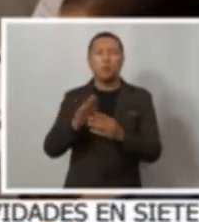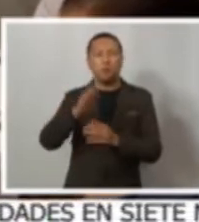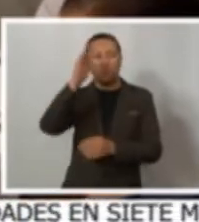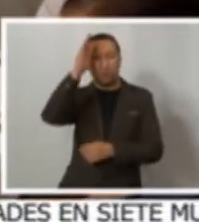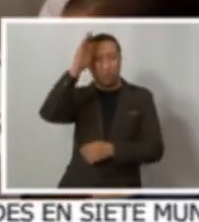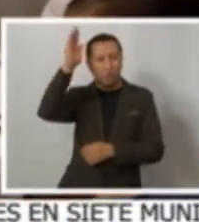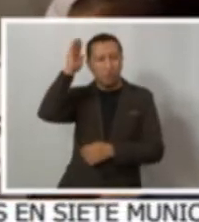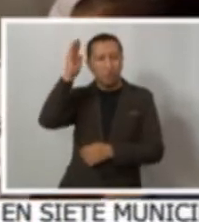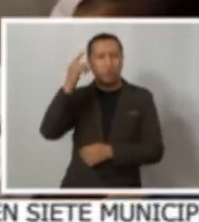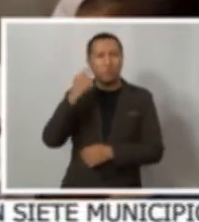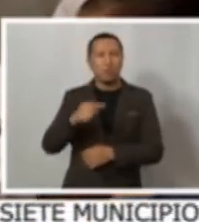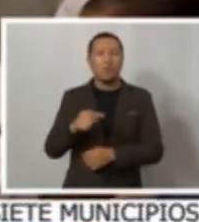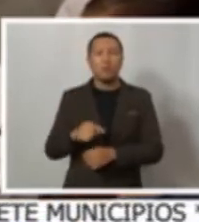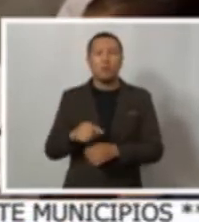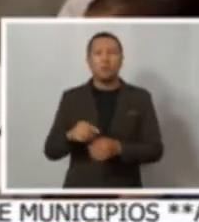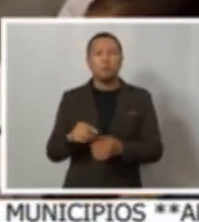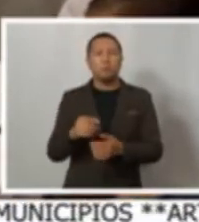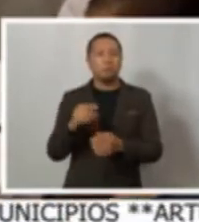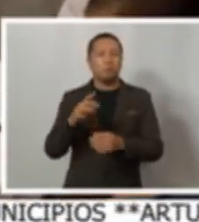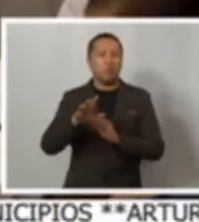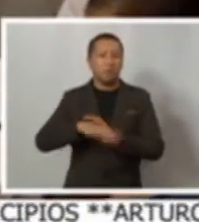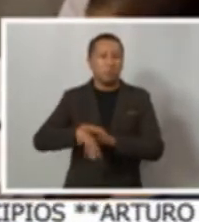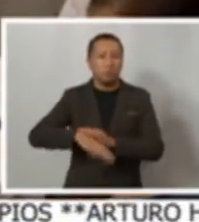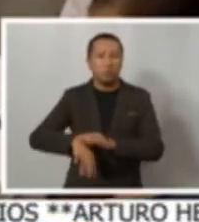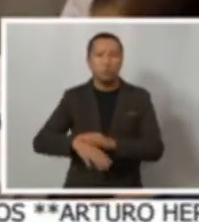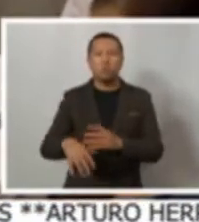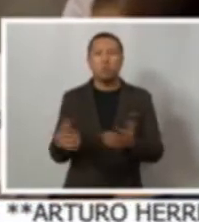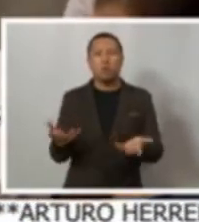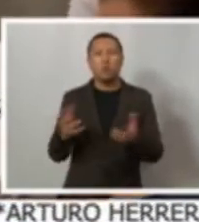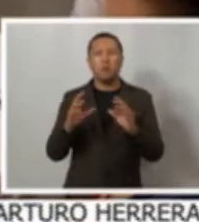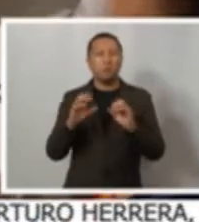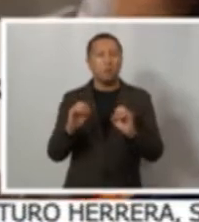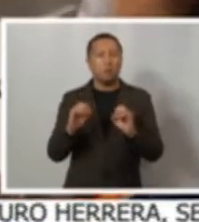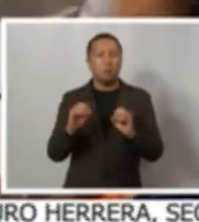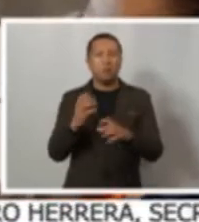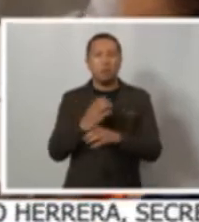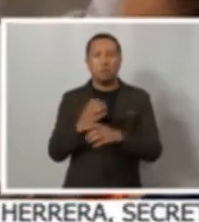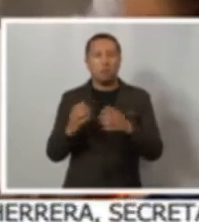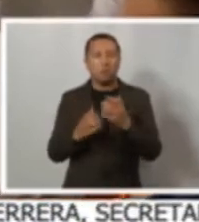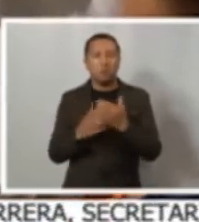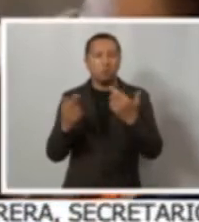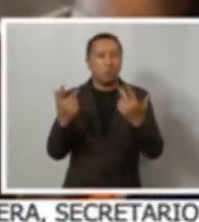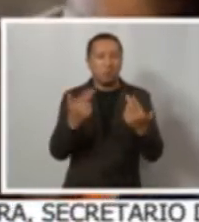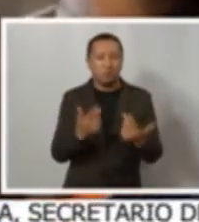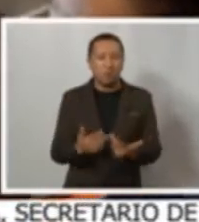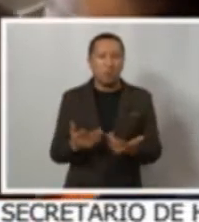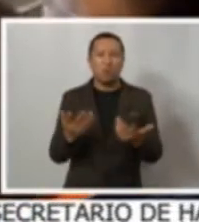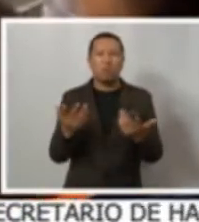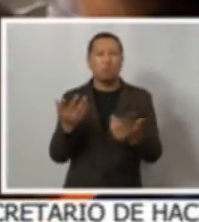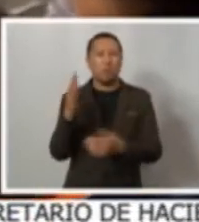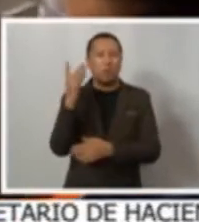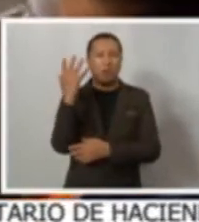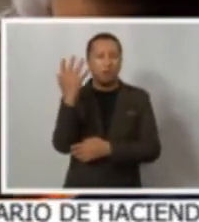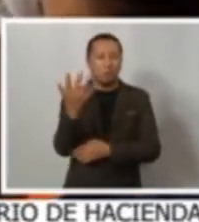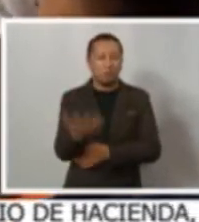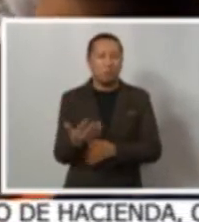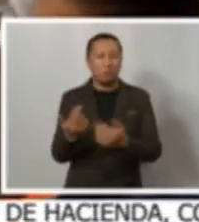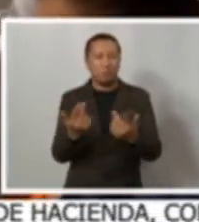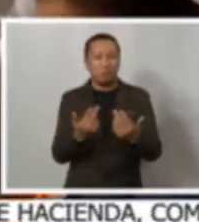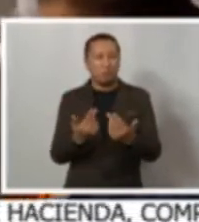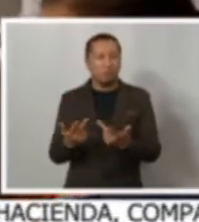el retiro de todos los basura que nos deje el huracán,